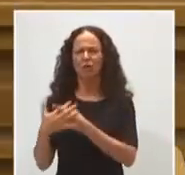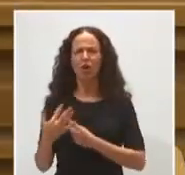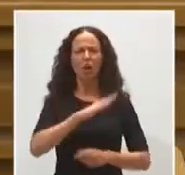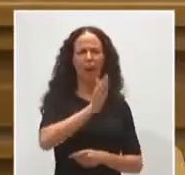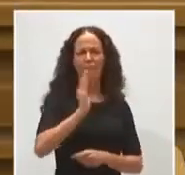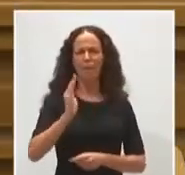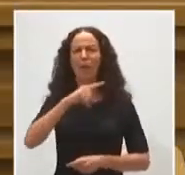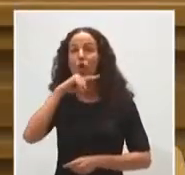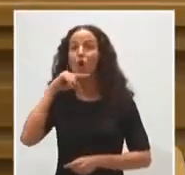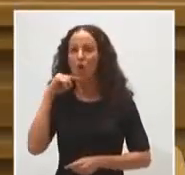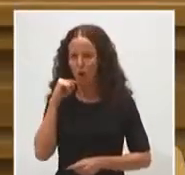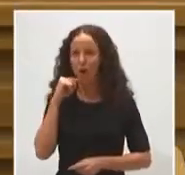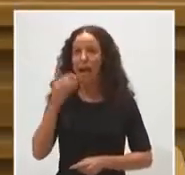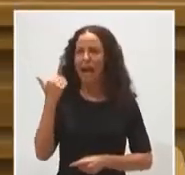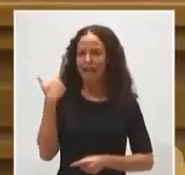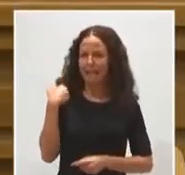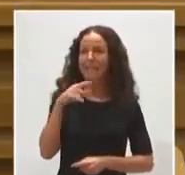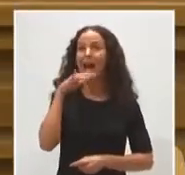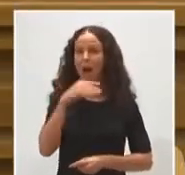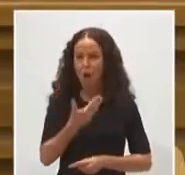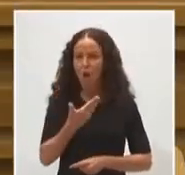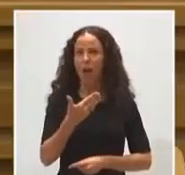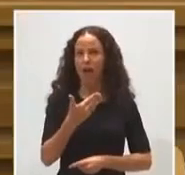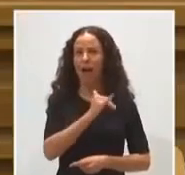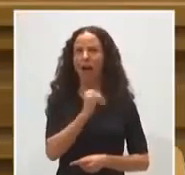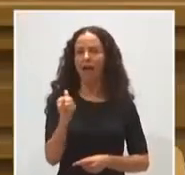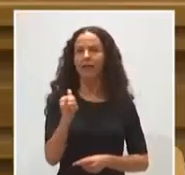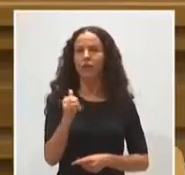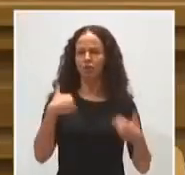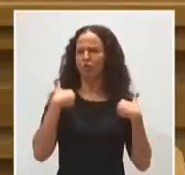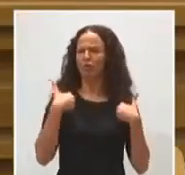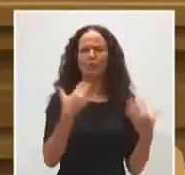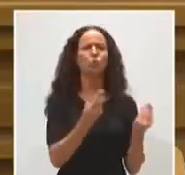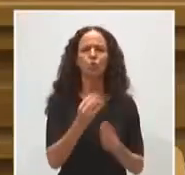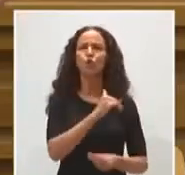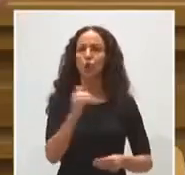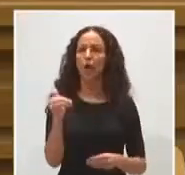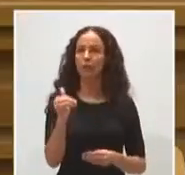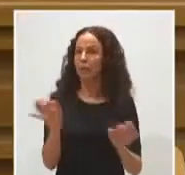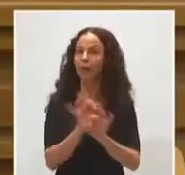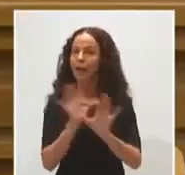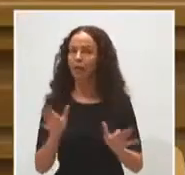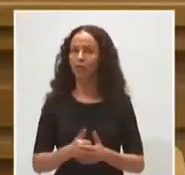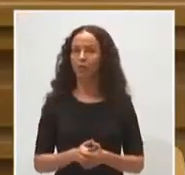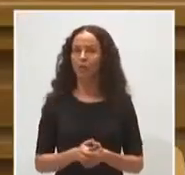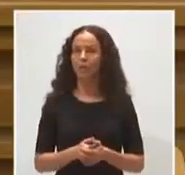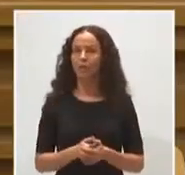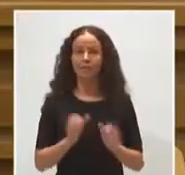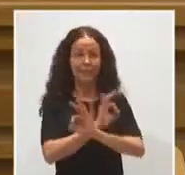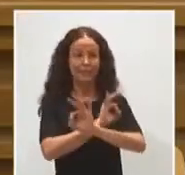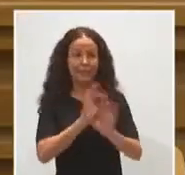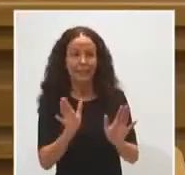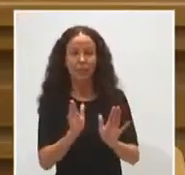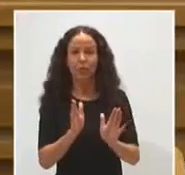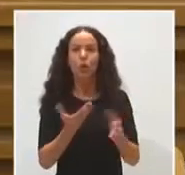dolor hay mucho dolor todavía hay mucho sufrimiento importante es evidente es evidente que hay